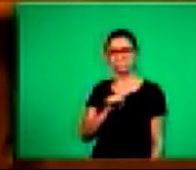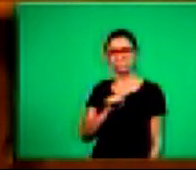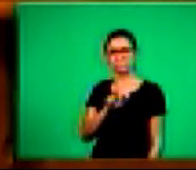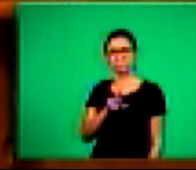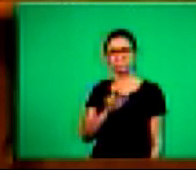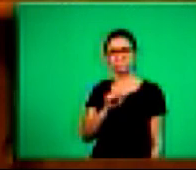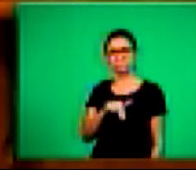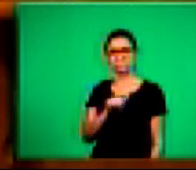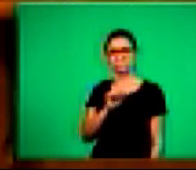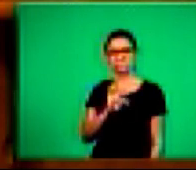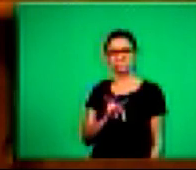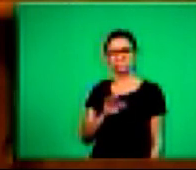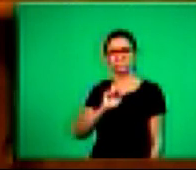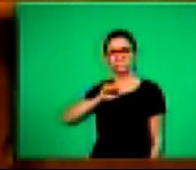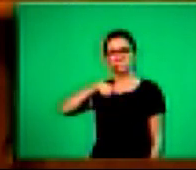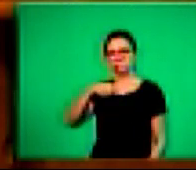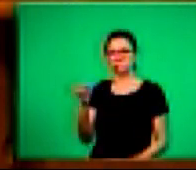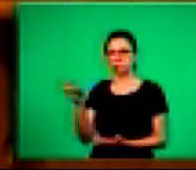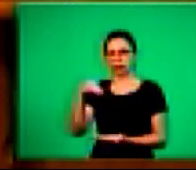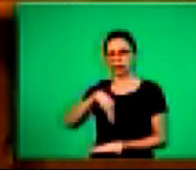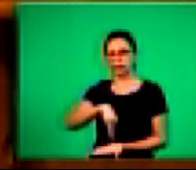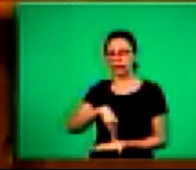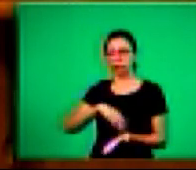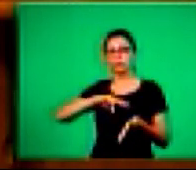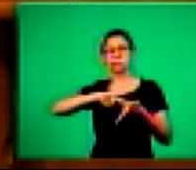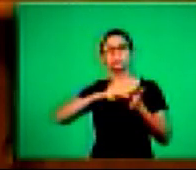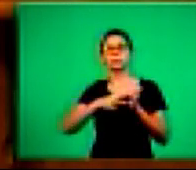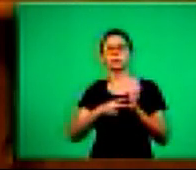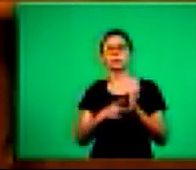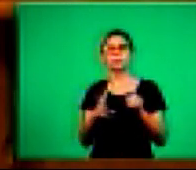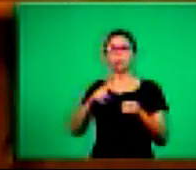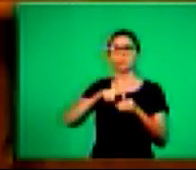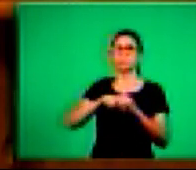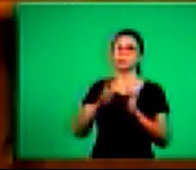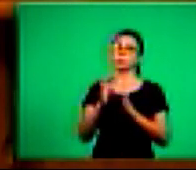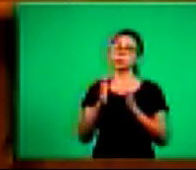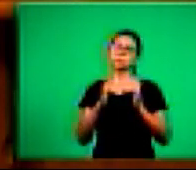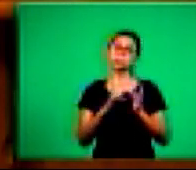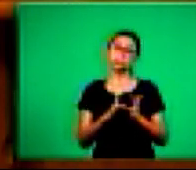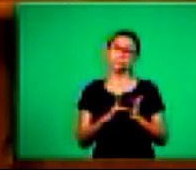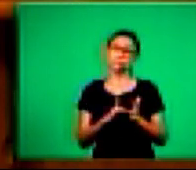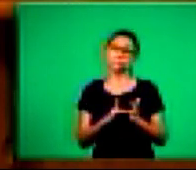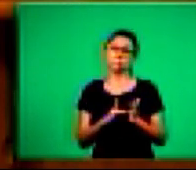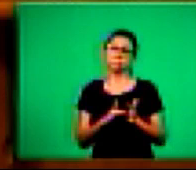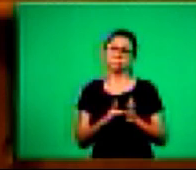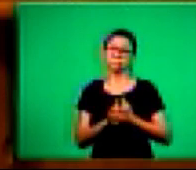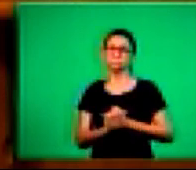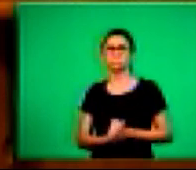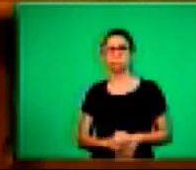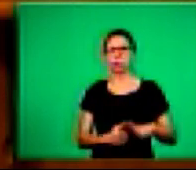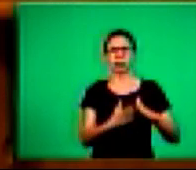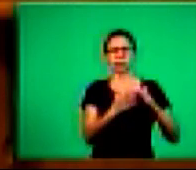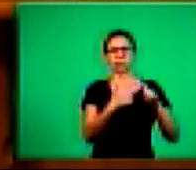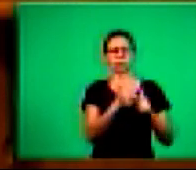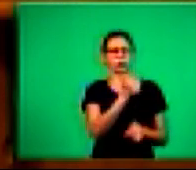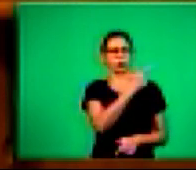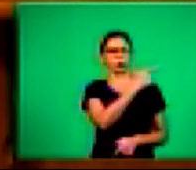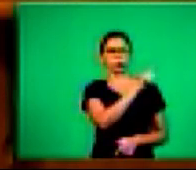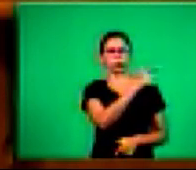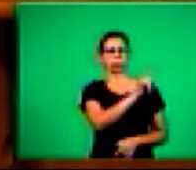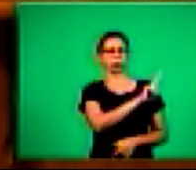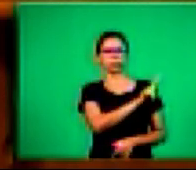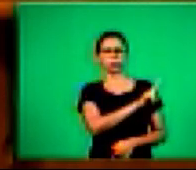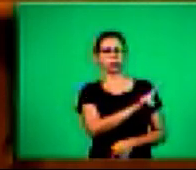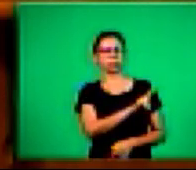el señor jesús viene otros que tienen otros nombres dan énfasis a sus nombres y nosotros